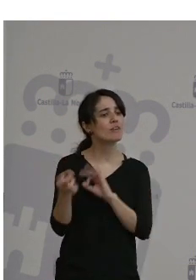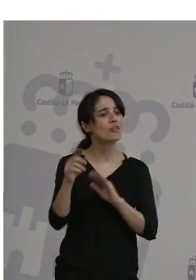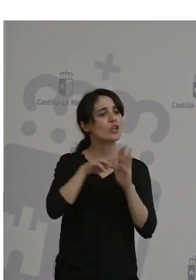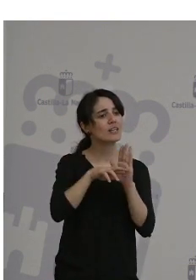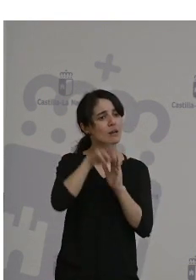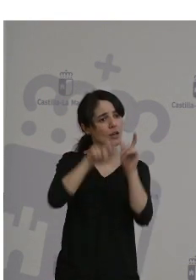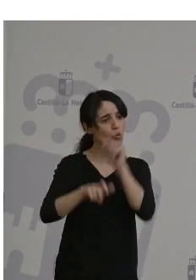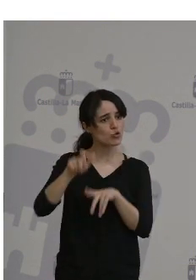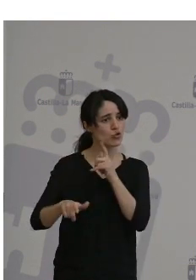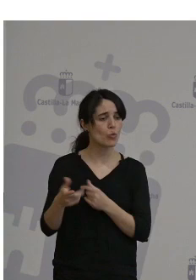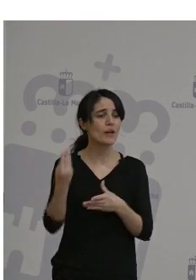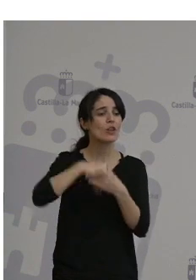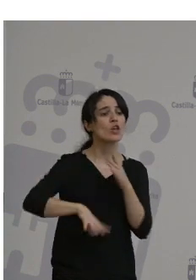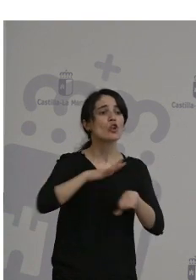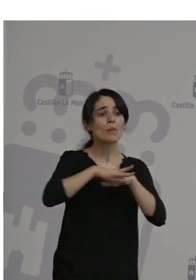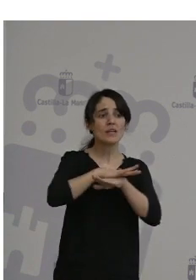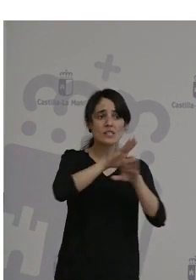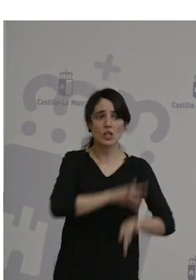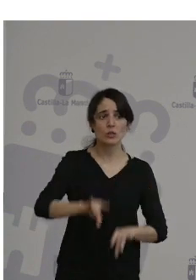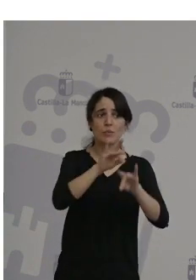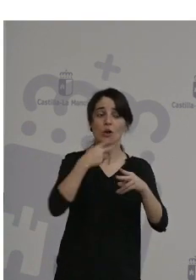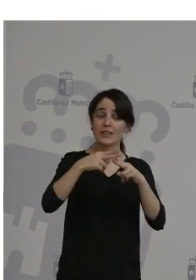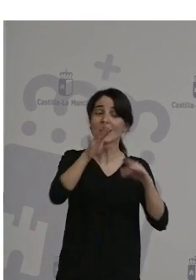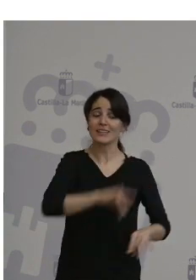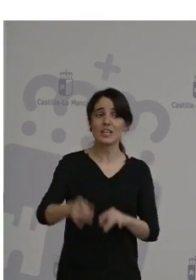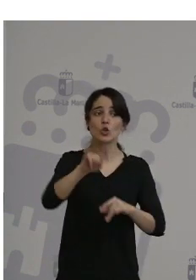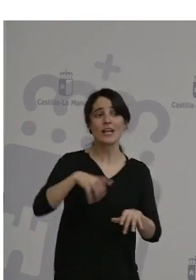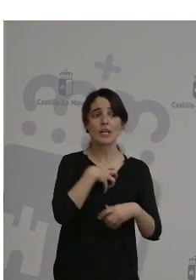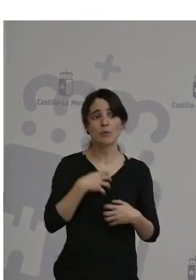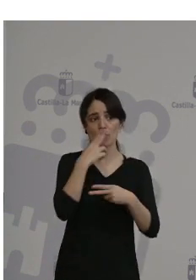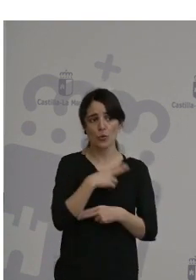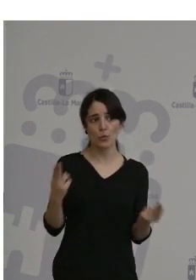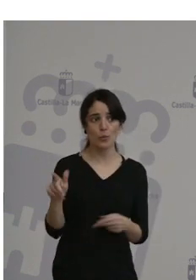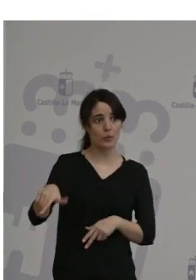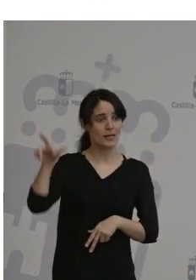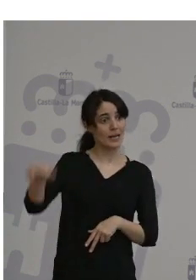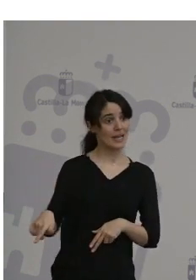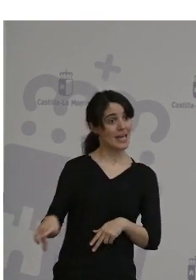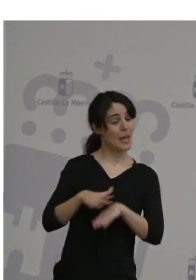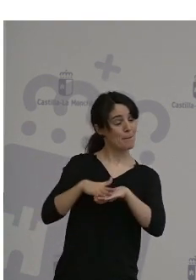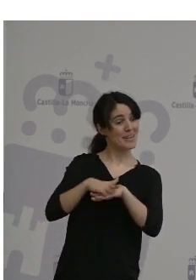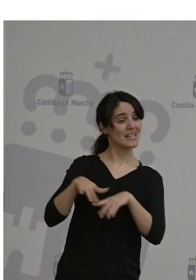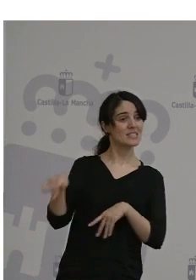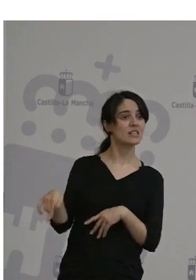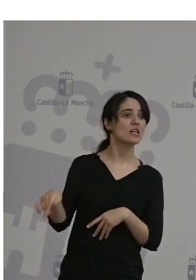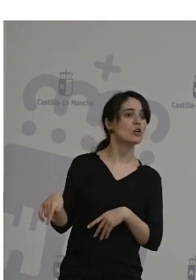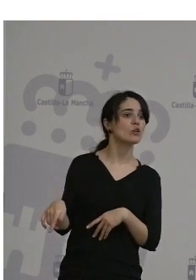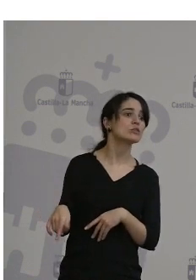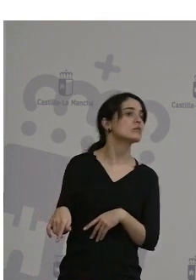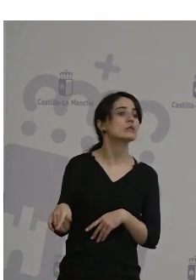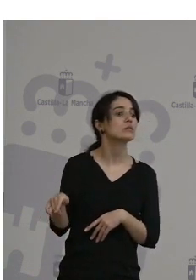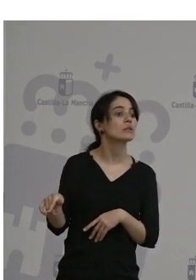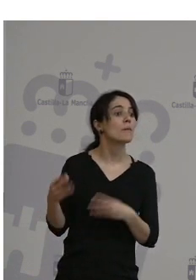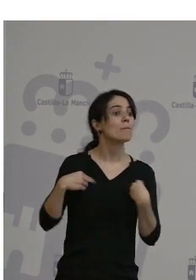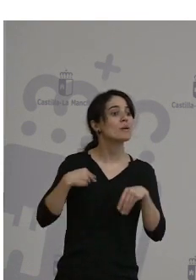de Política Territorial y Función Pública. Y, bueno, pues este ministerio es el ministerio con el que hemos estado colaborando